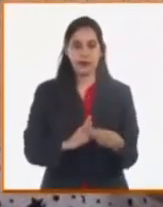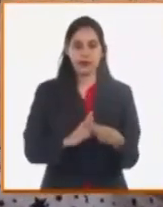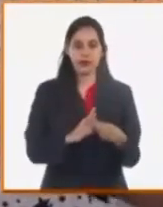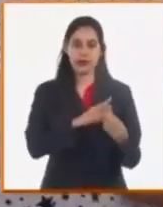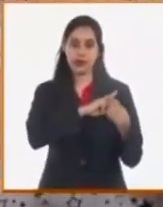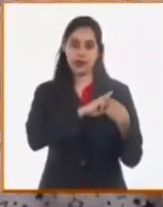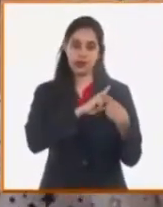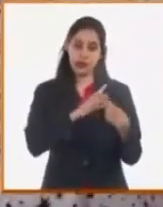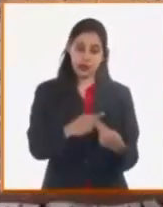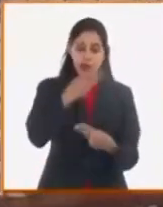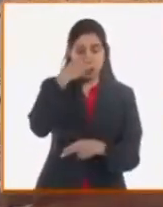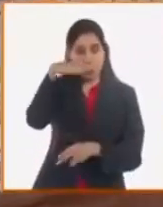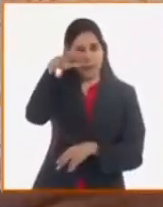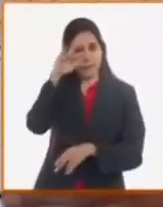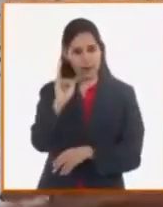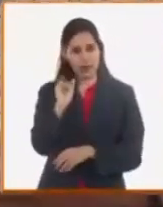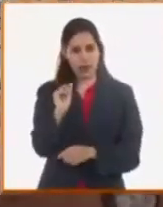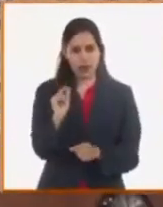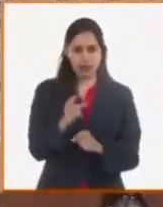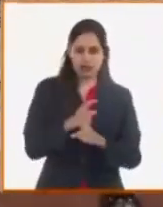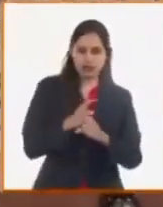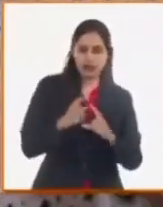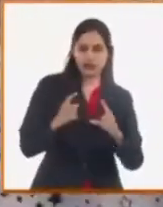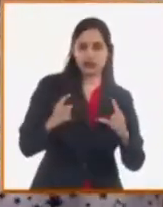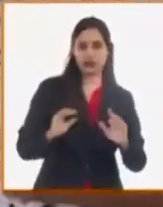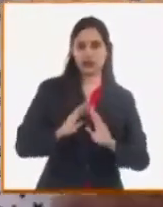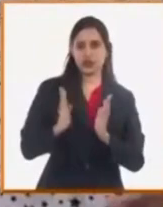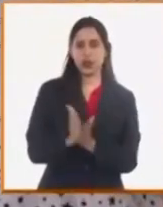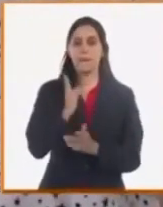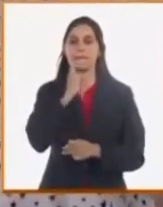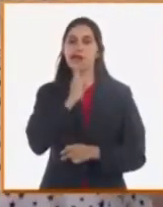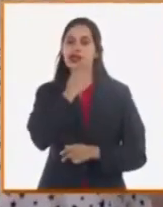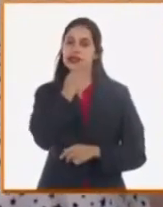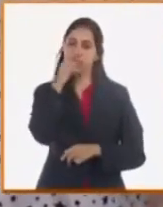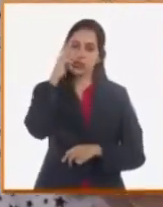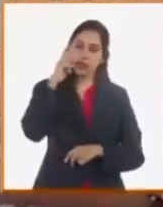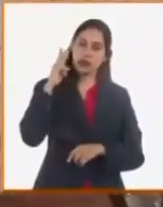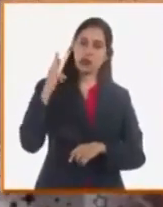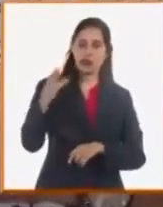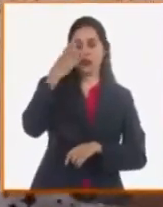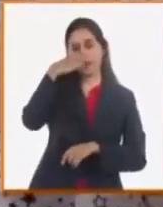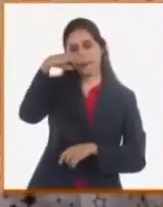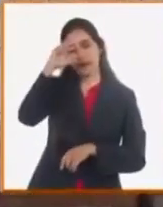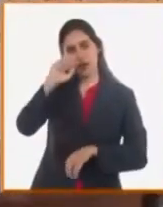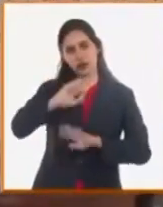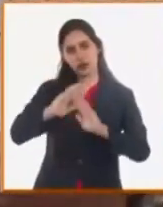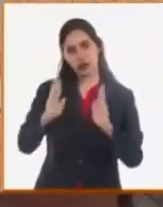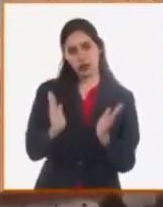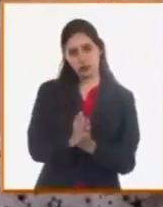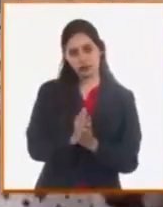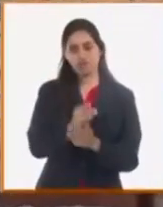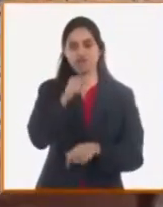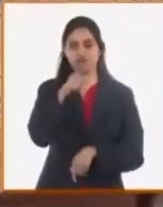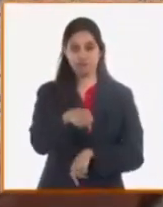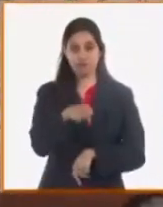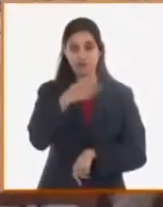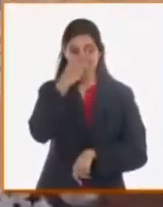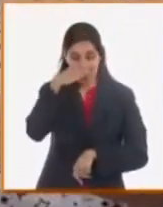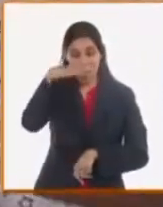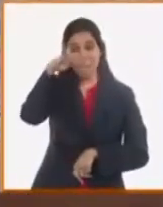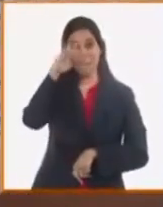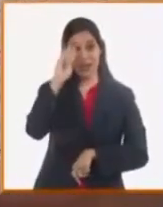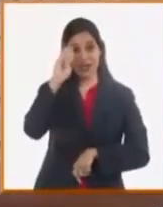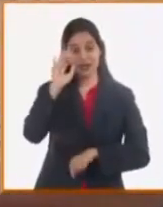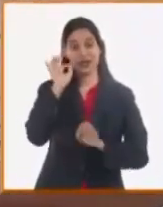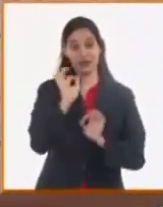compromiso con la patria en su expresión amplia tan martiana y tan nuestra de la patria como humanidad Entonces ese compromiso con la patria que